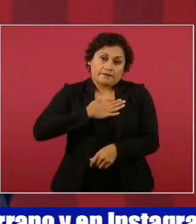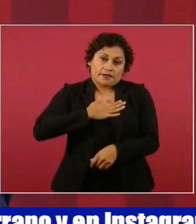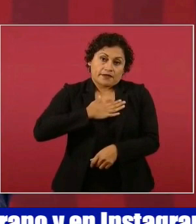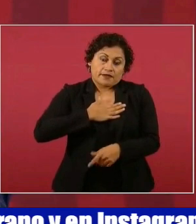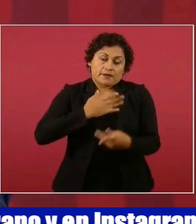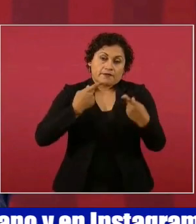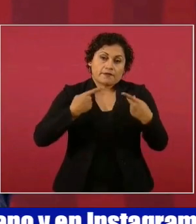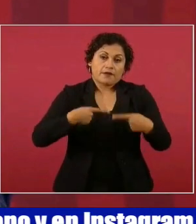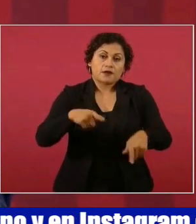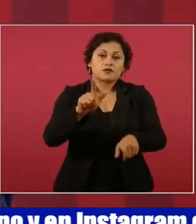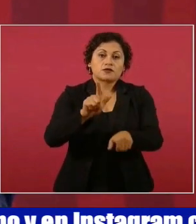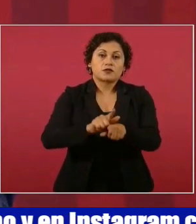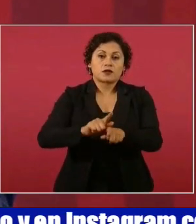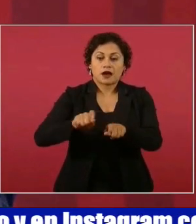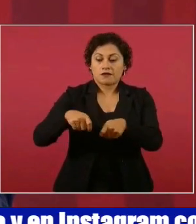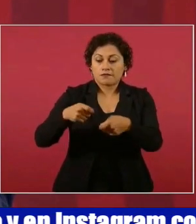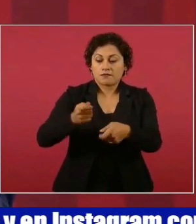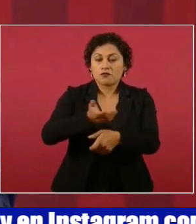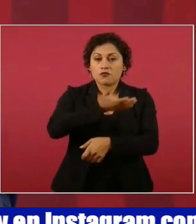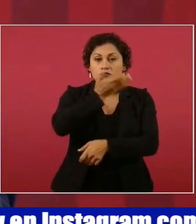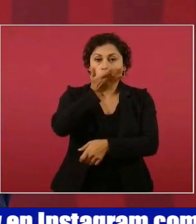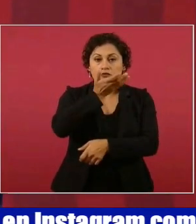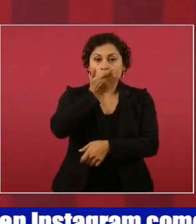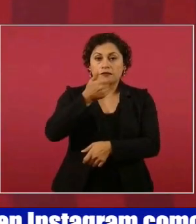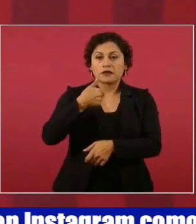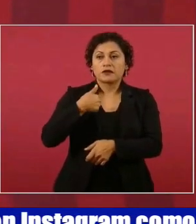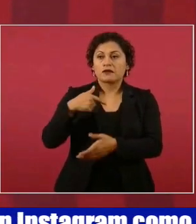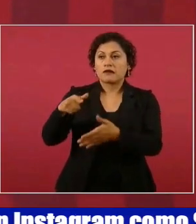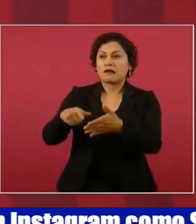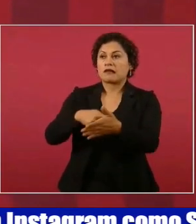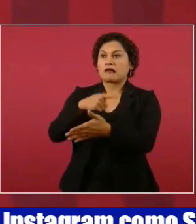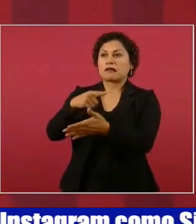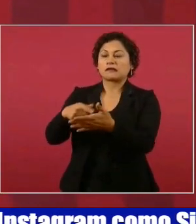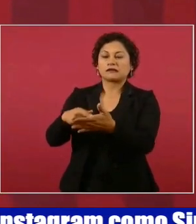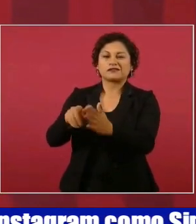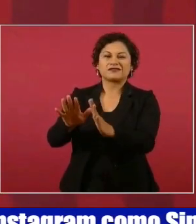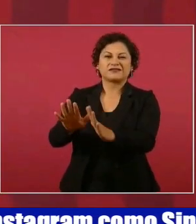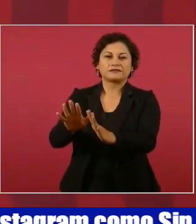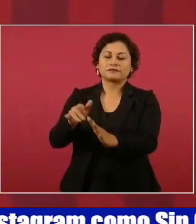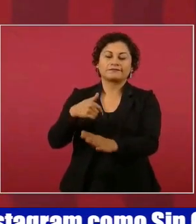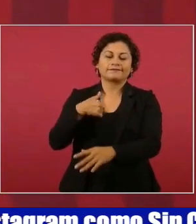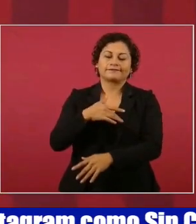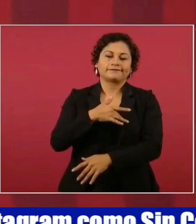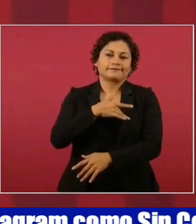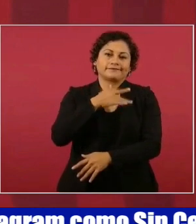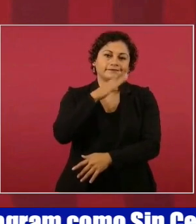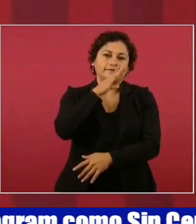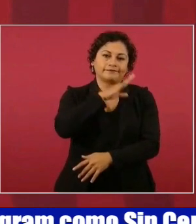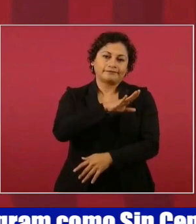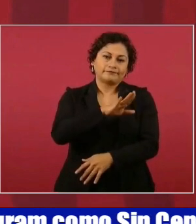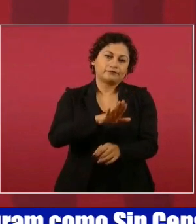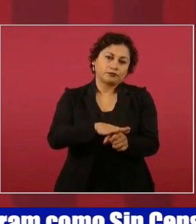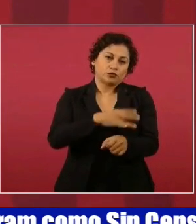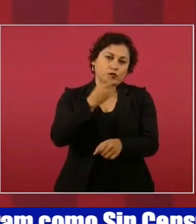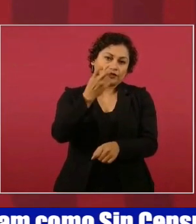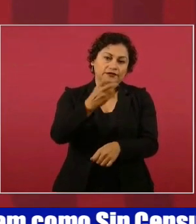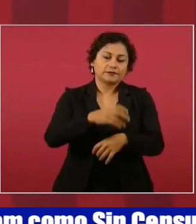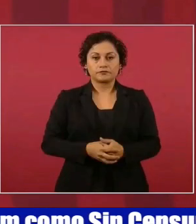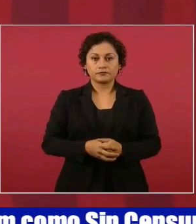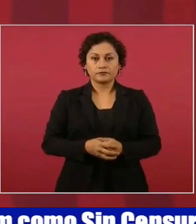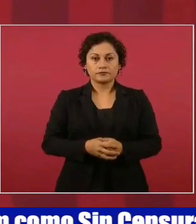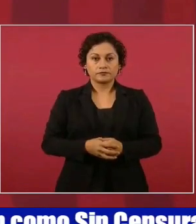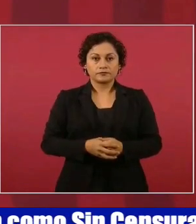de que él tiene algún vínculo con el crimen, renuncia a la presidencia, porque la honestidad, dijo, es lo más importante en su